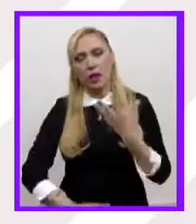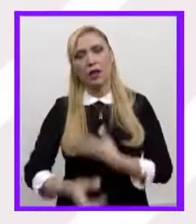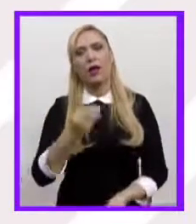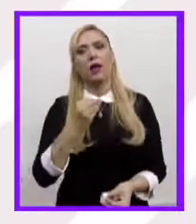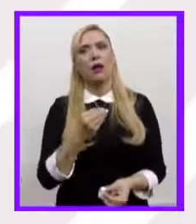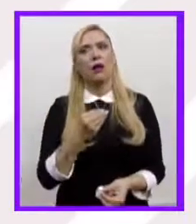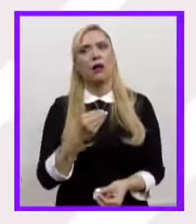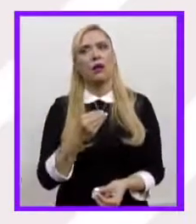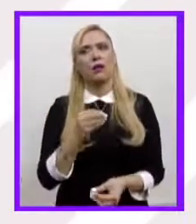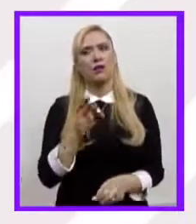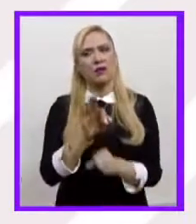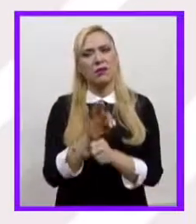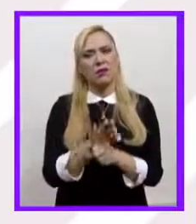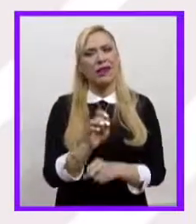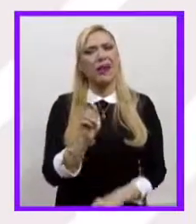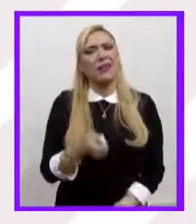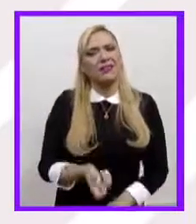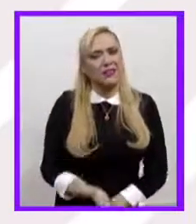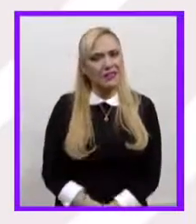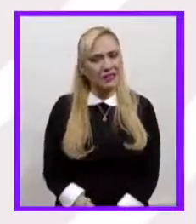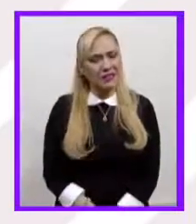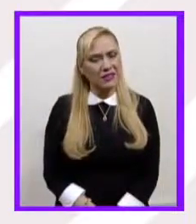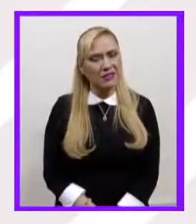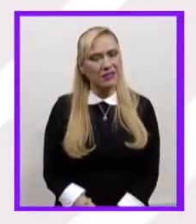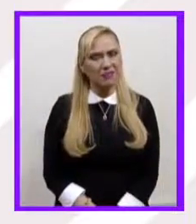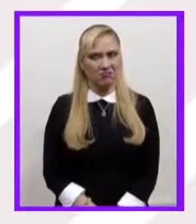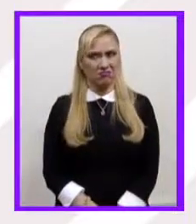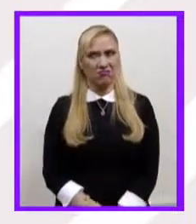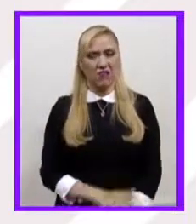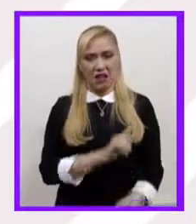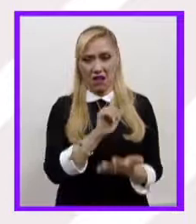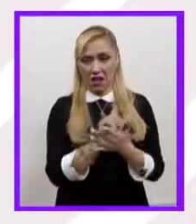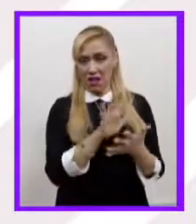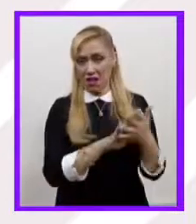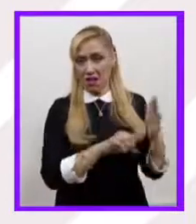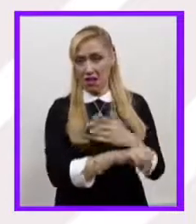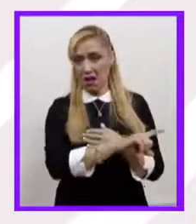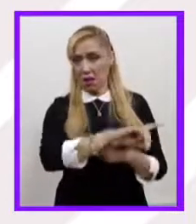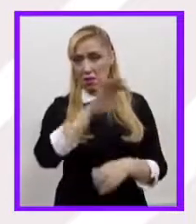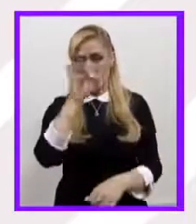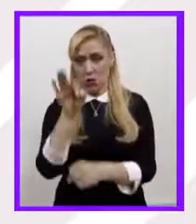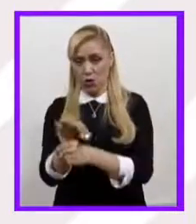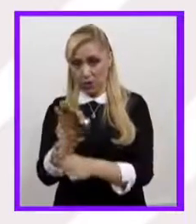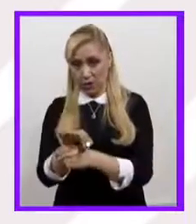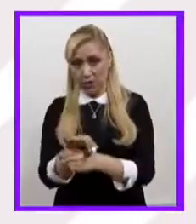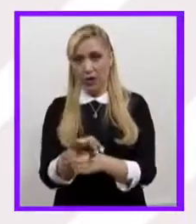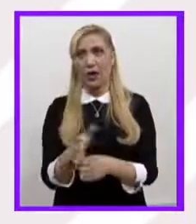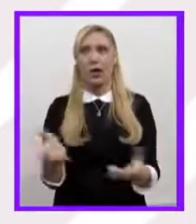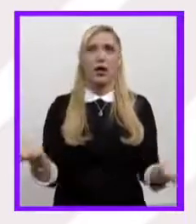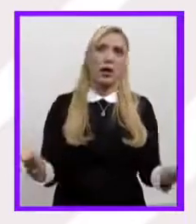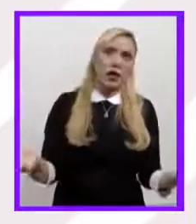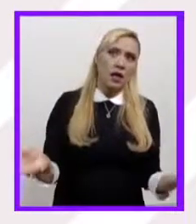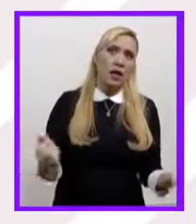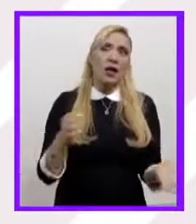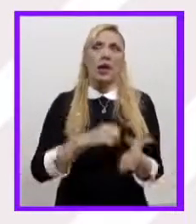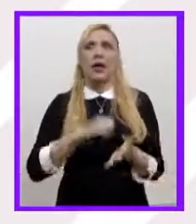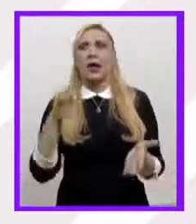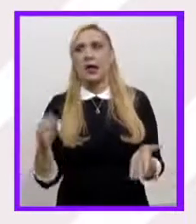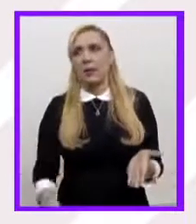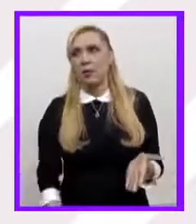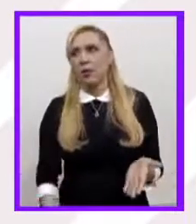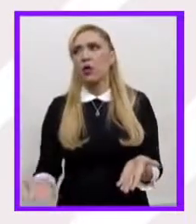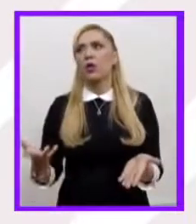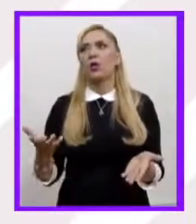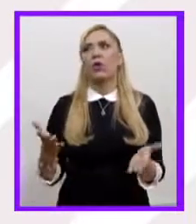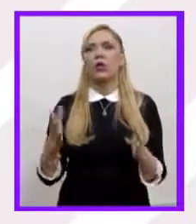que se está protegiendo, porque además nos dice que el derecho penal protege bienes jurídicos, ¿no? Bienes jurídicos tutelados que no devienen